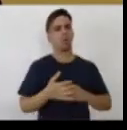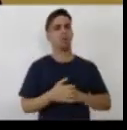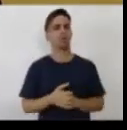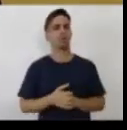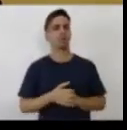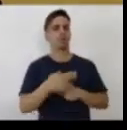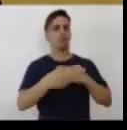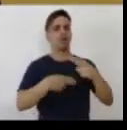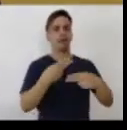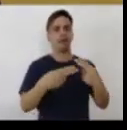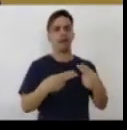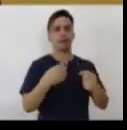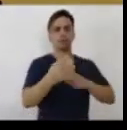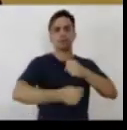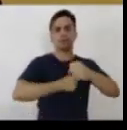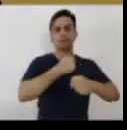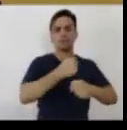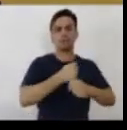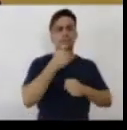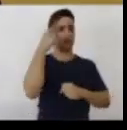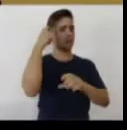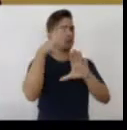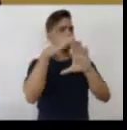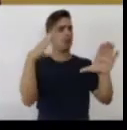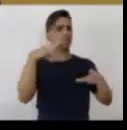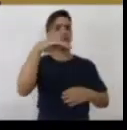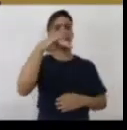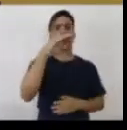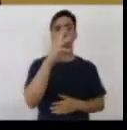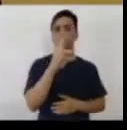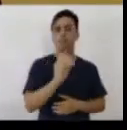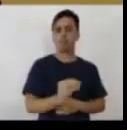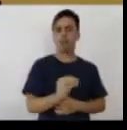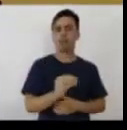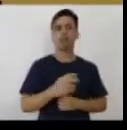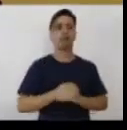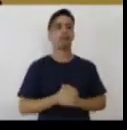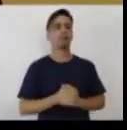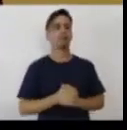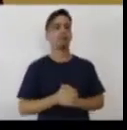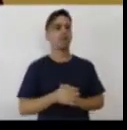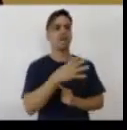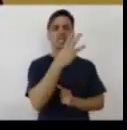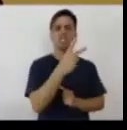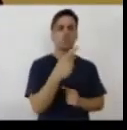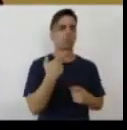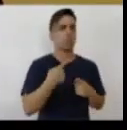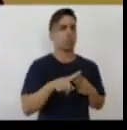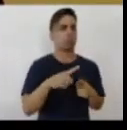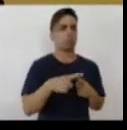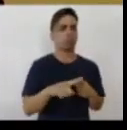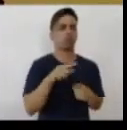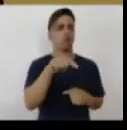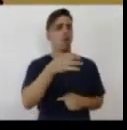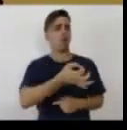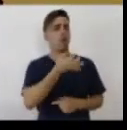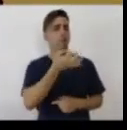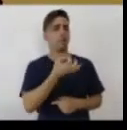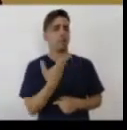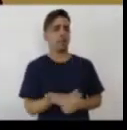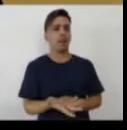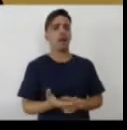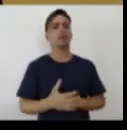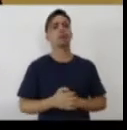de la aplicación que tiene la matemática en la ciencia, de cómo cualquiera de los resultados que se han estado aportando hasta el